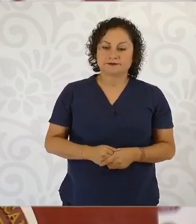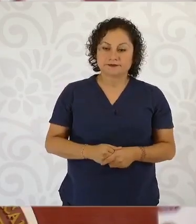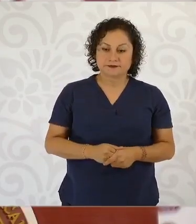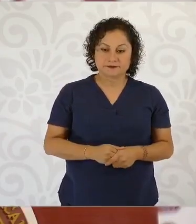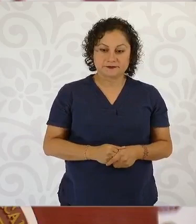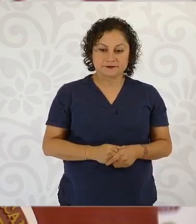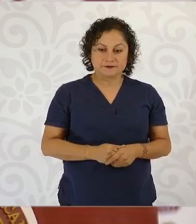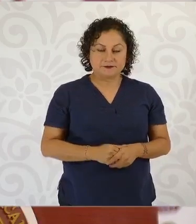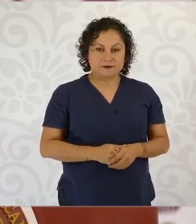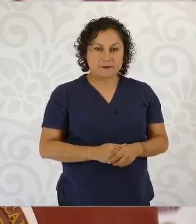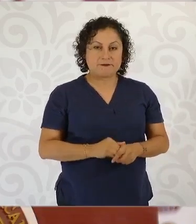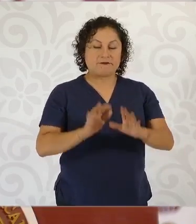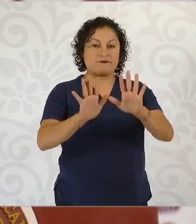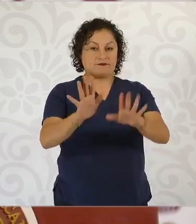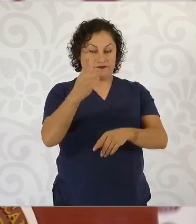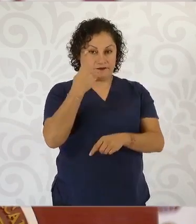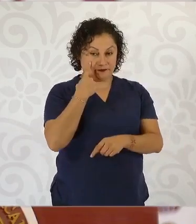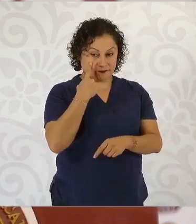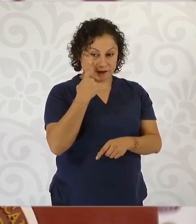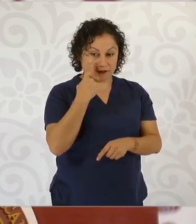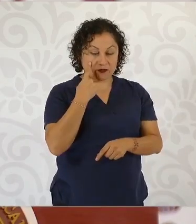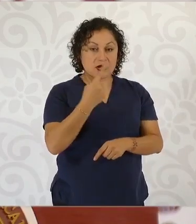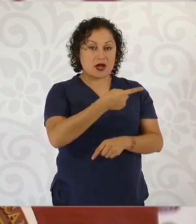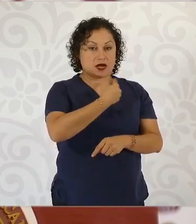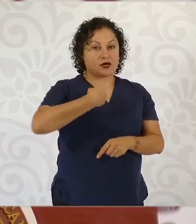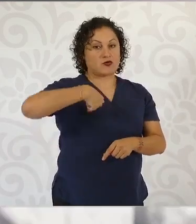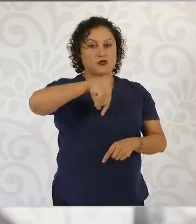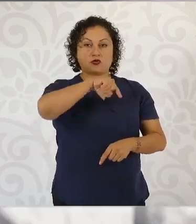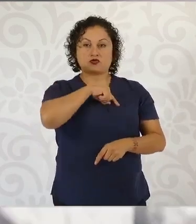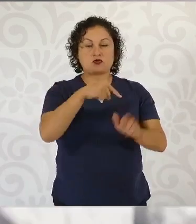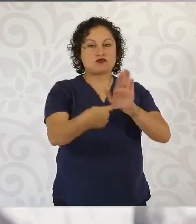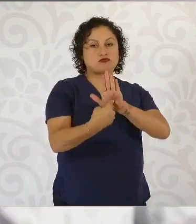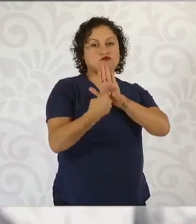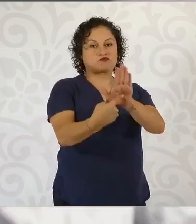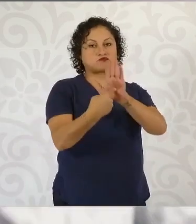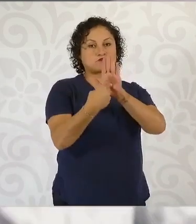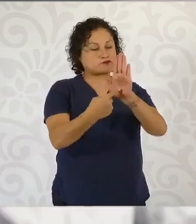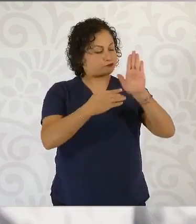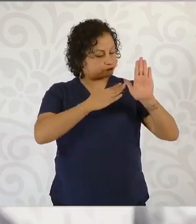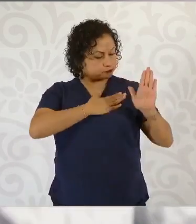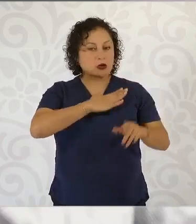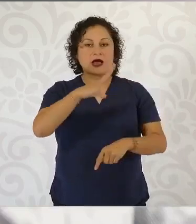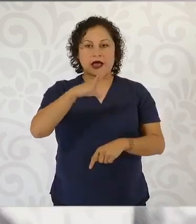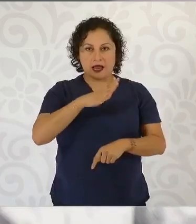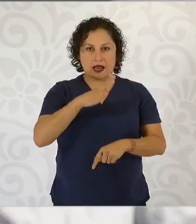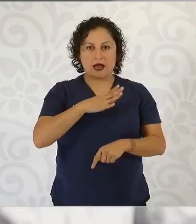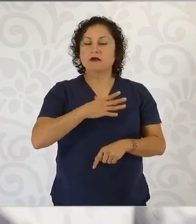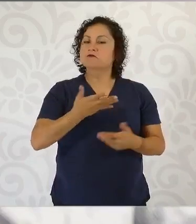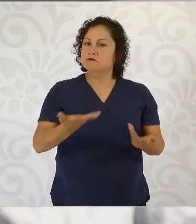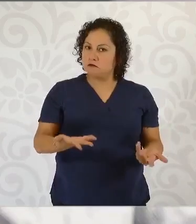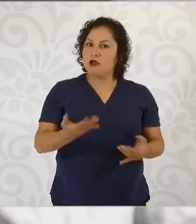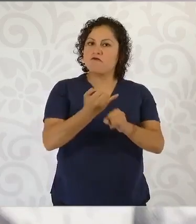Primero, nosotros estamos con un compromiso con la transparencia y desde luego con el rigor periodístico.